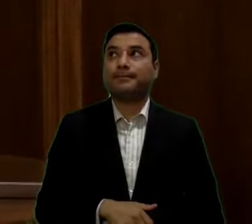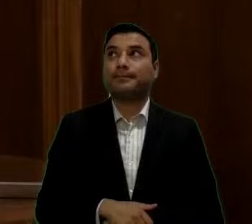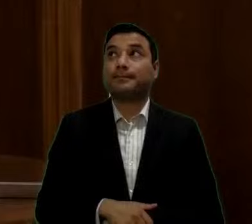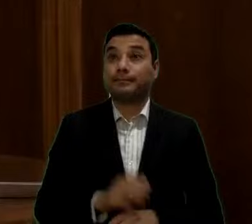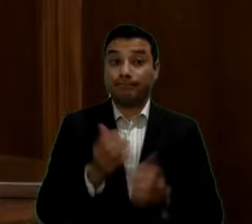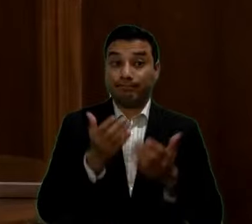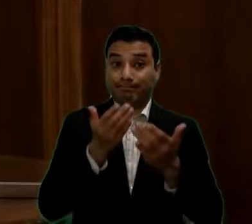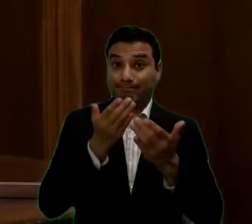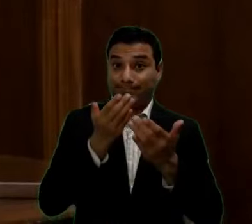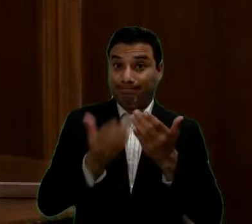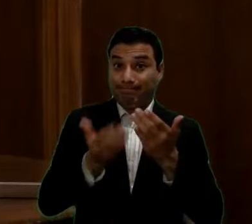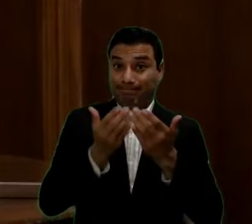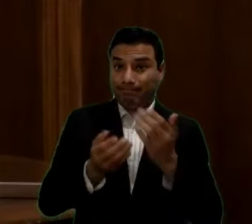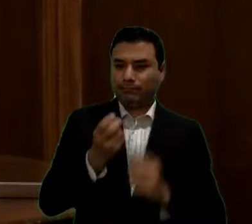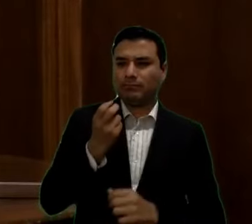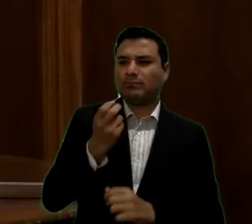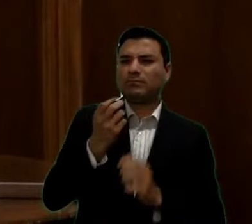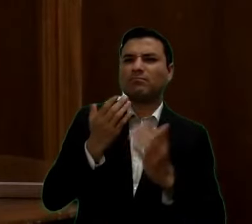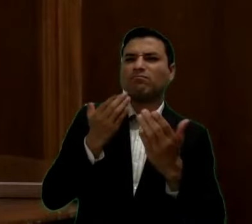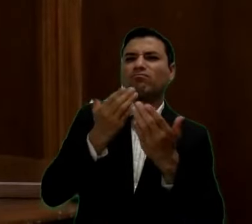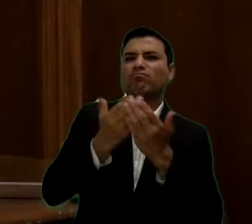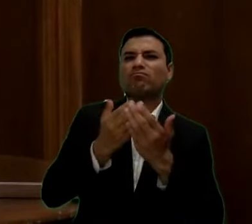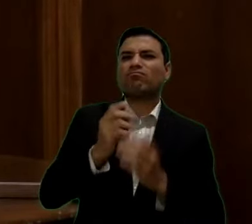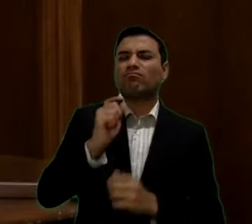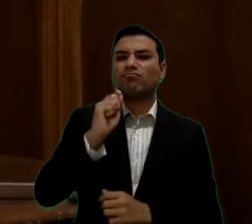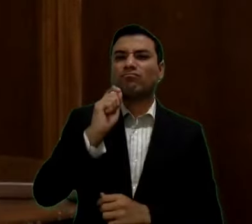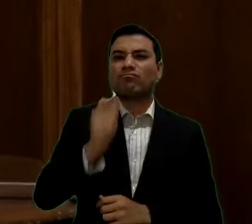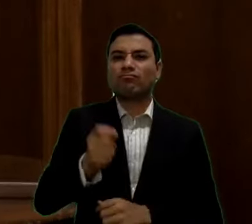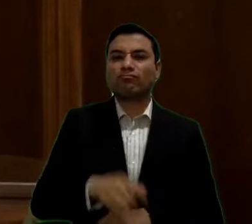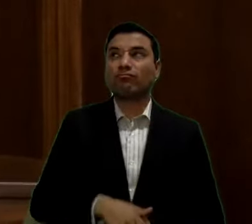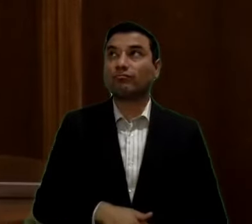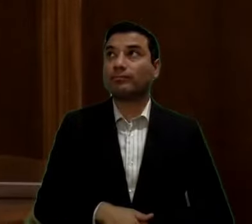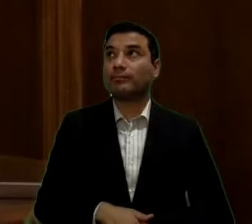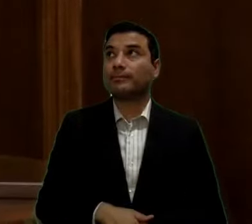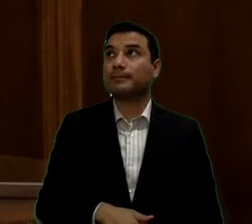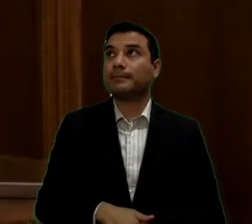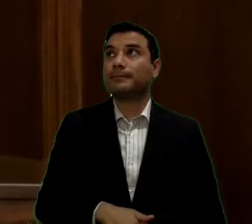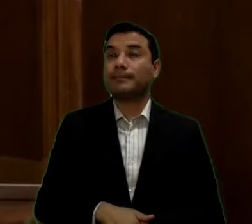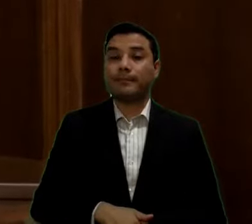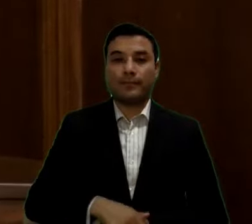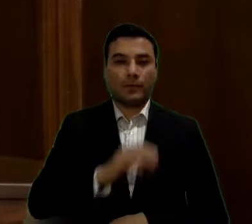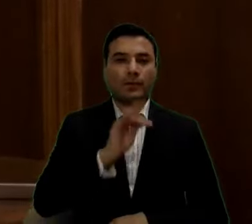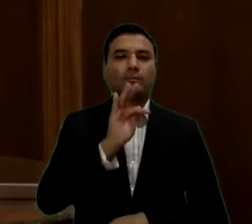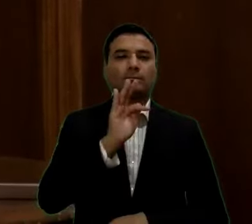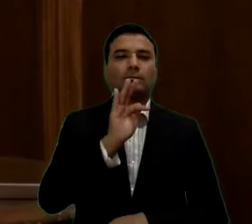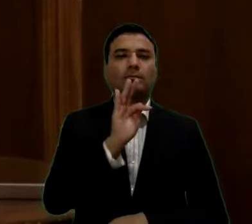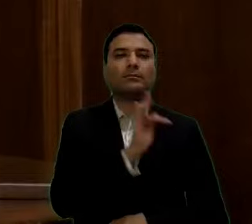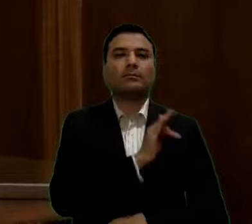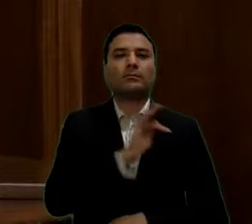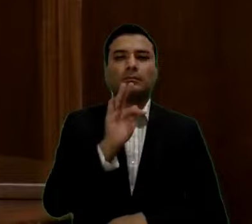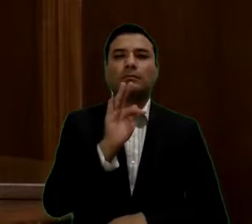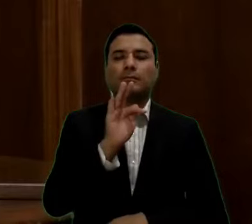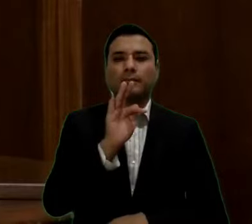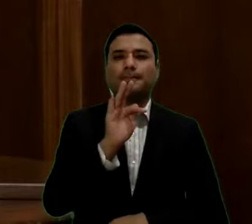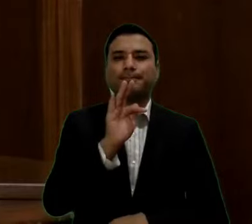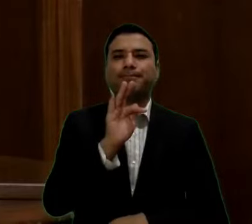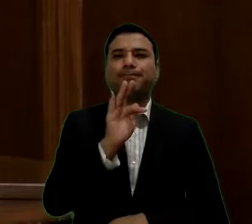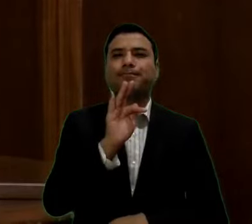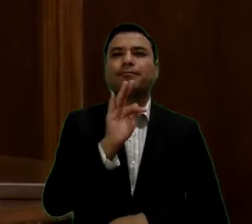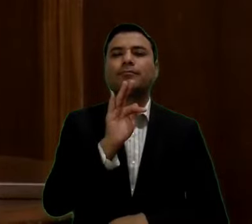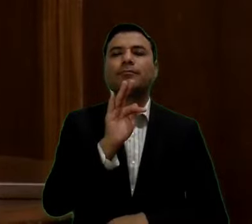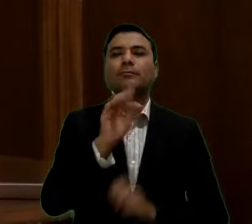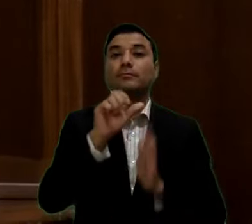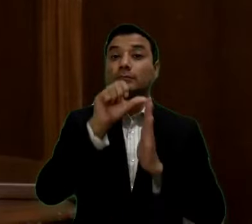iniciativa consiste en proponer la ampliación de la base de los principios que establece el